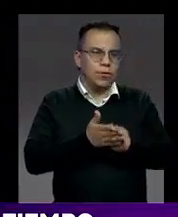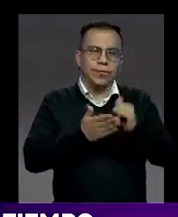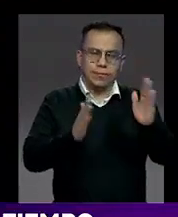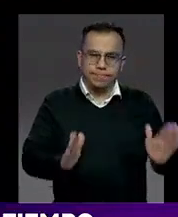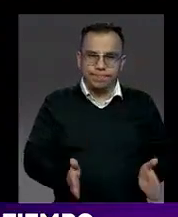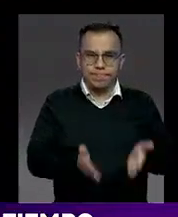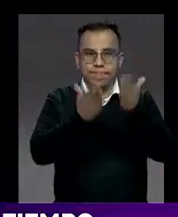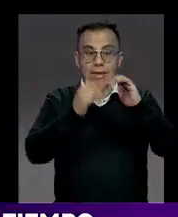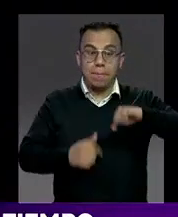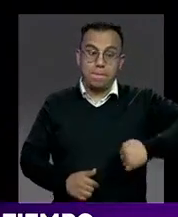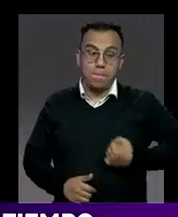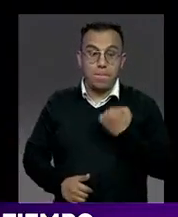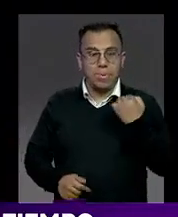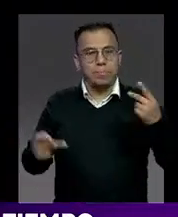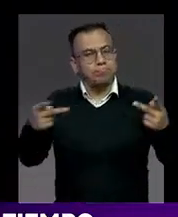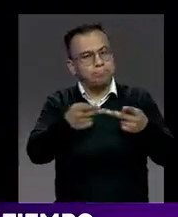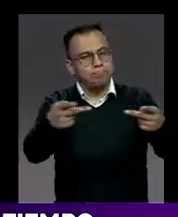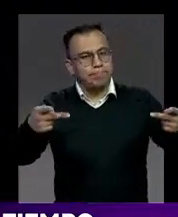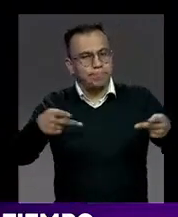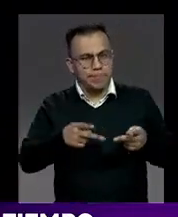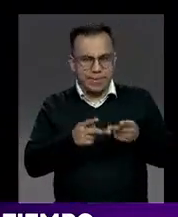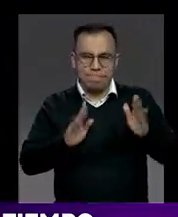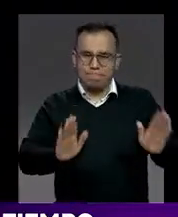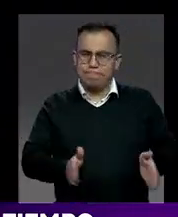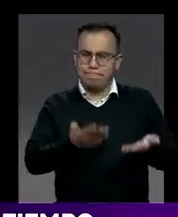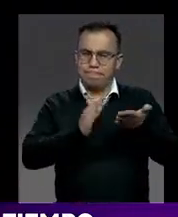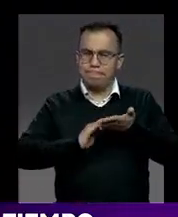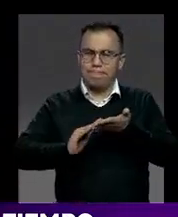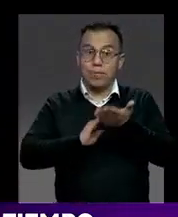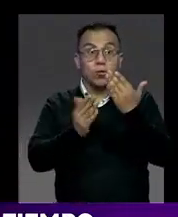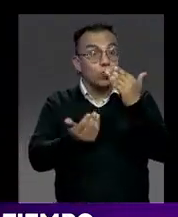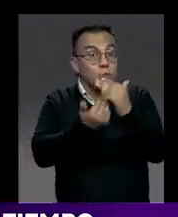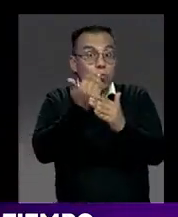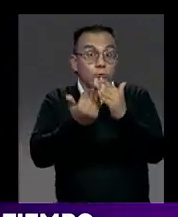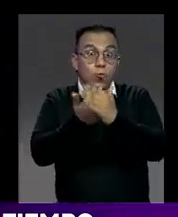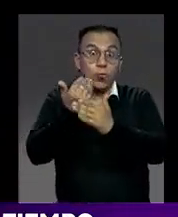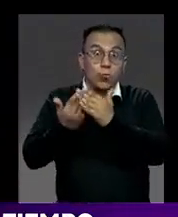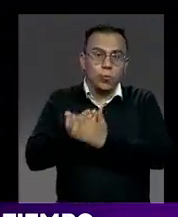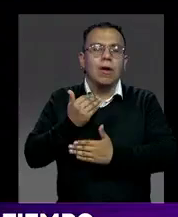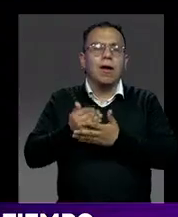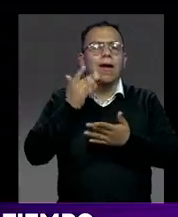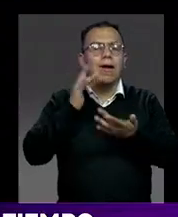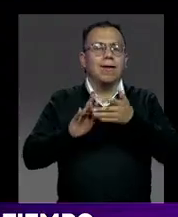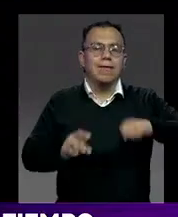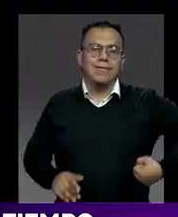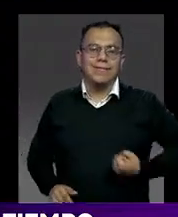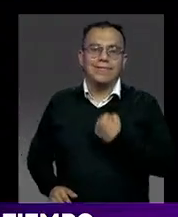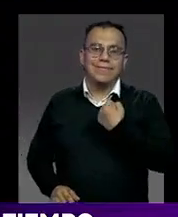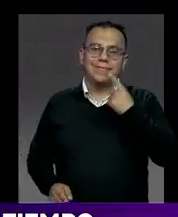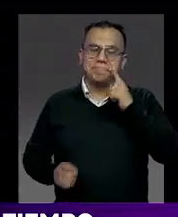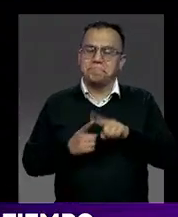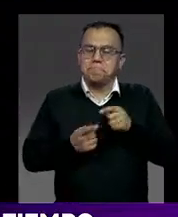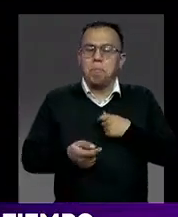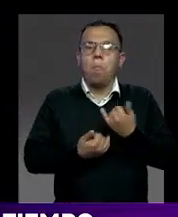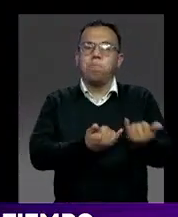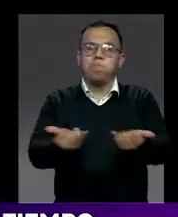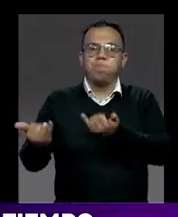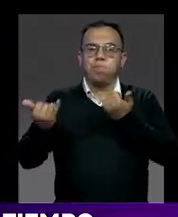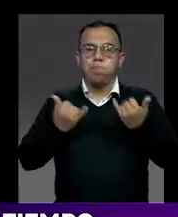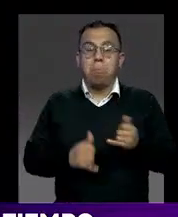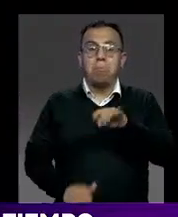las plazas de mercado nuevamente y pulirlas y hacerlas modernas en las plazas de mercado se consiguen los productos